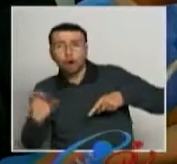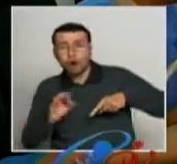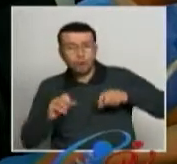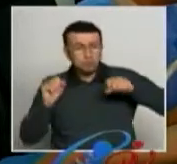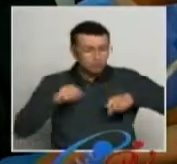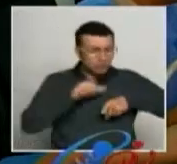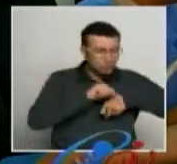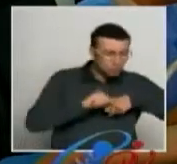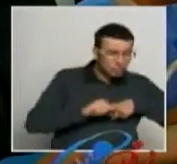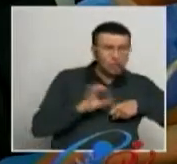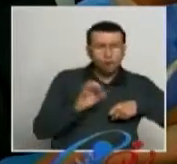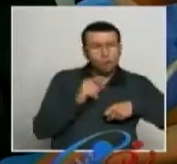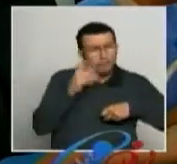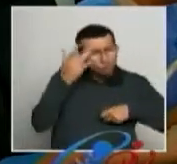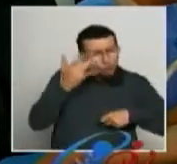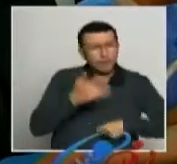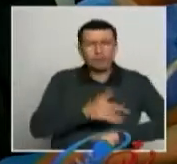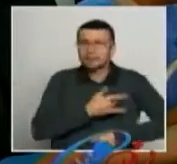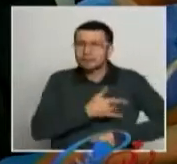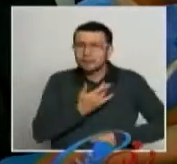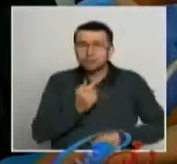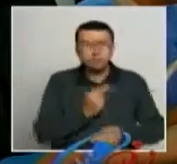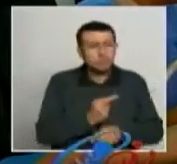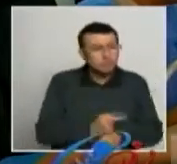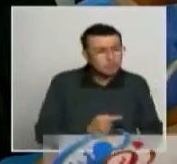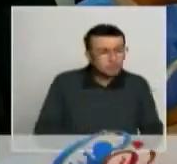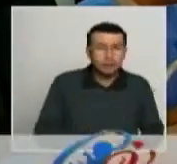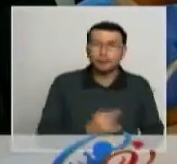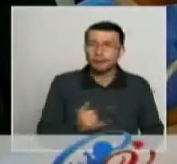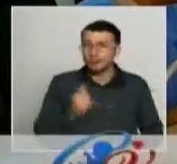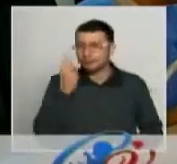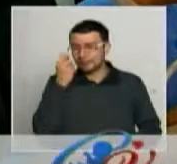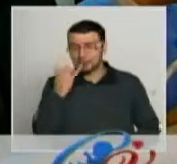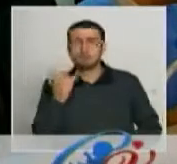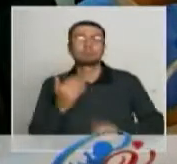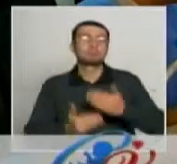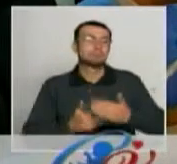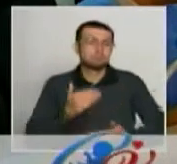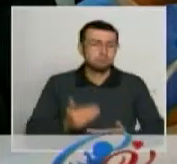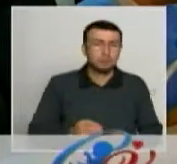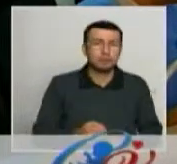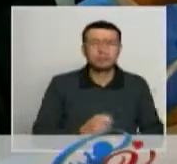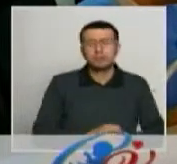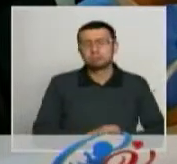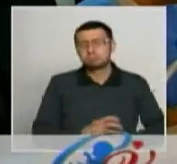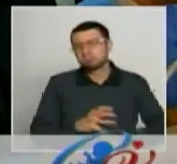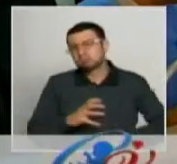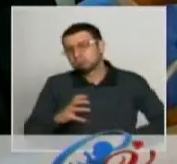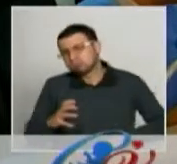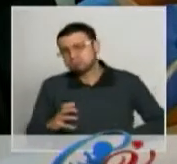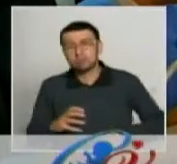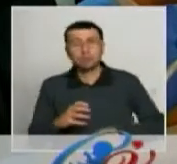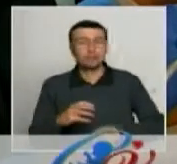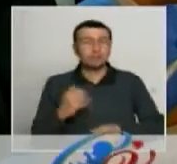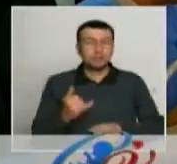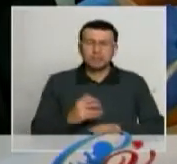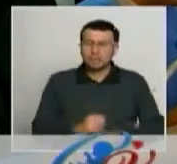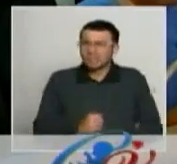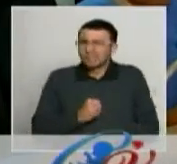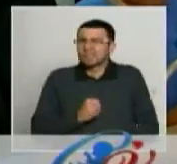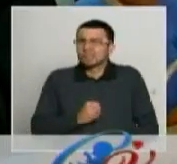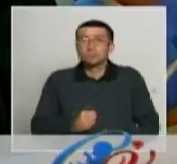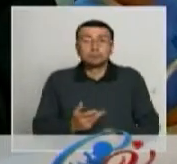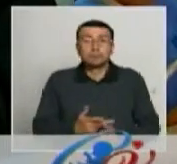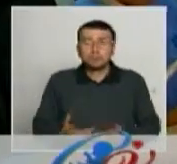porqué de esa sintomatología que muchos llaman problemas circulatorios, hinchazón, cansancio, calambres, edemas y toda